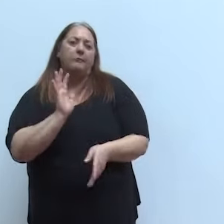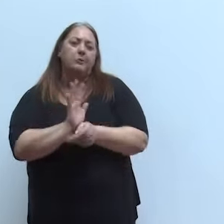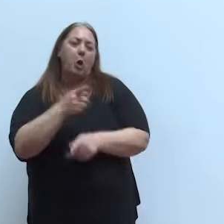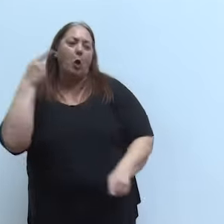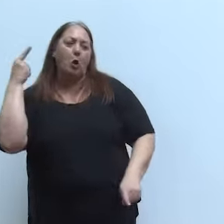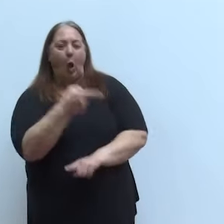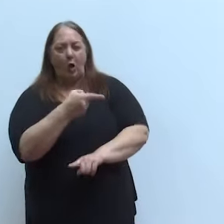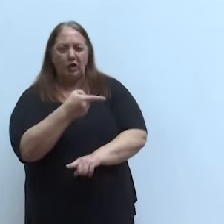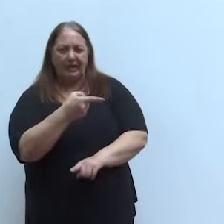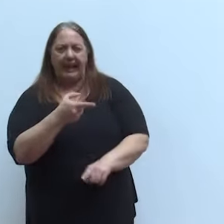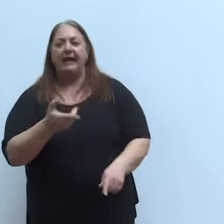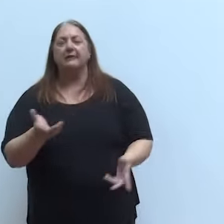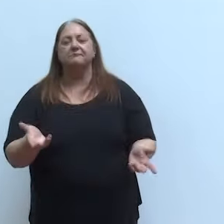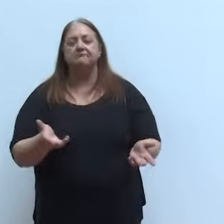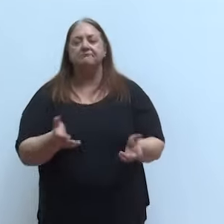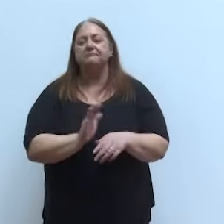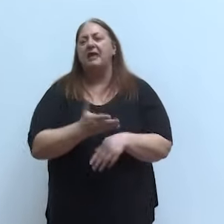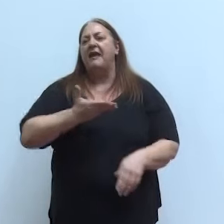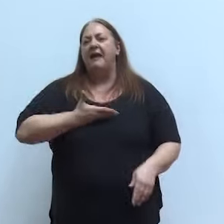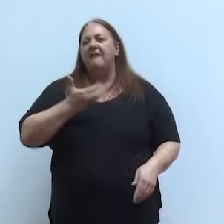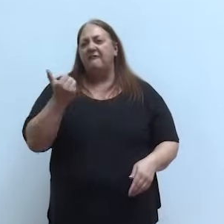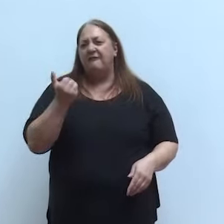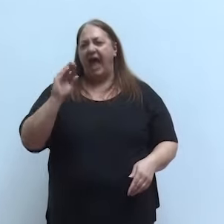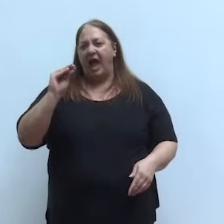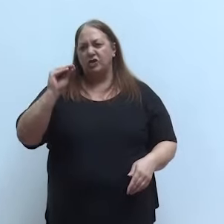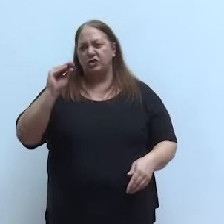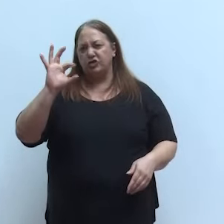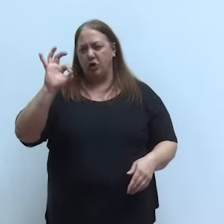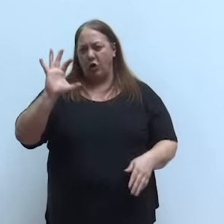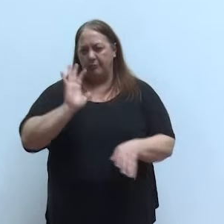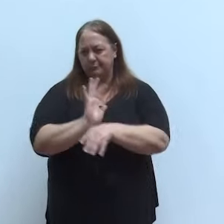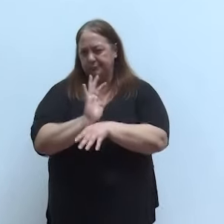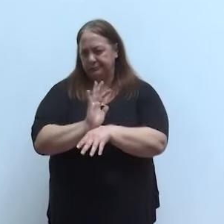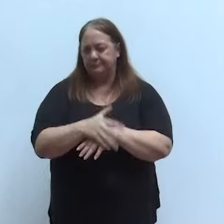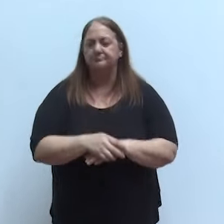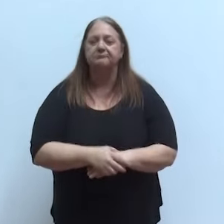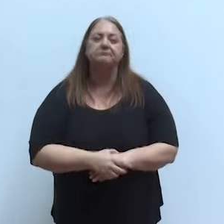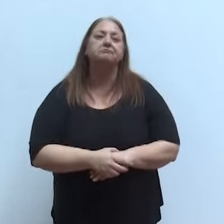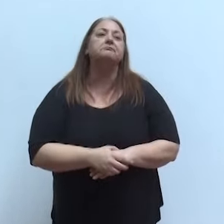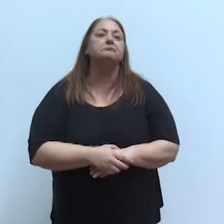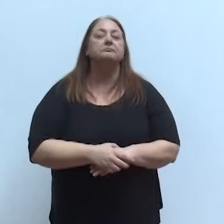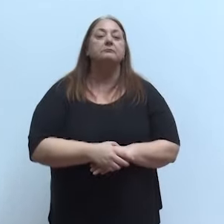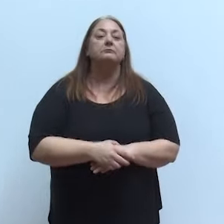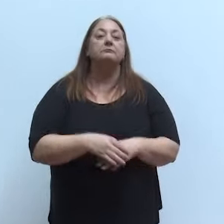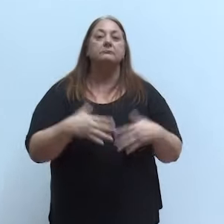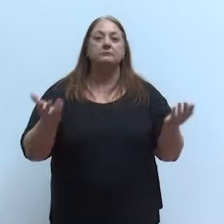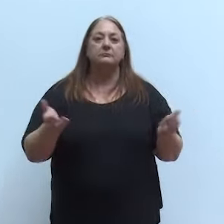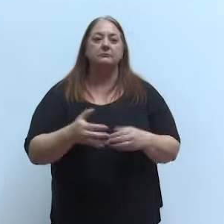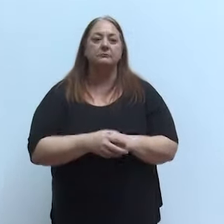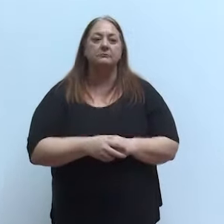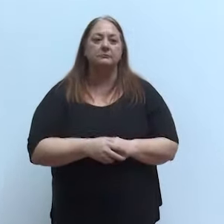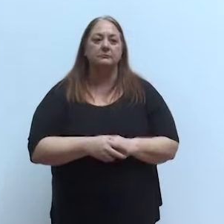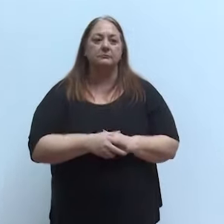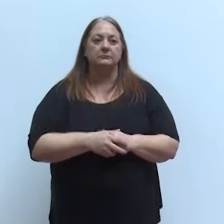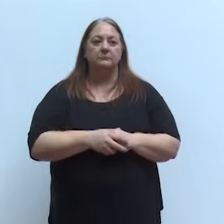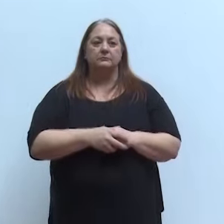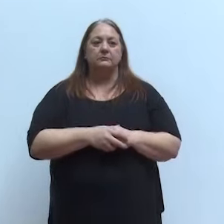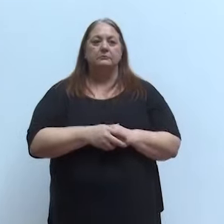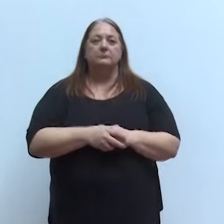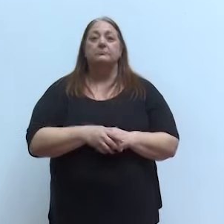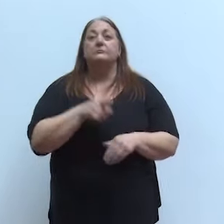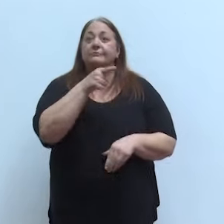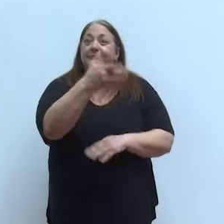discurso facho fueron progresivamente ocupando lugares centrales en los medios de comunicación ese discurso se legitima